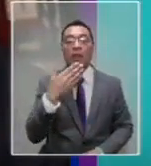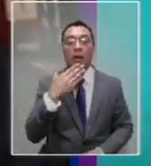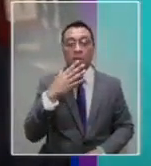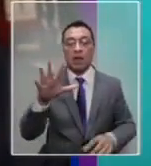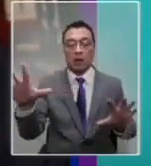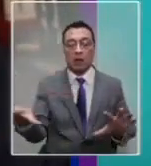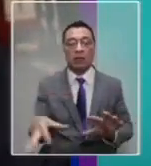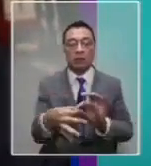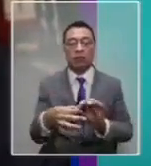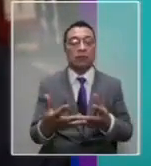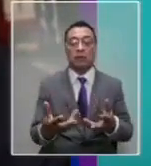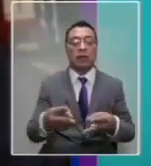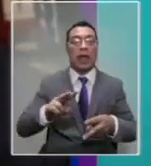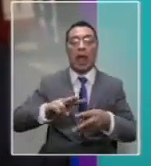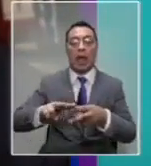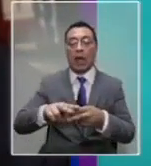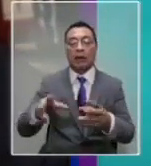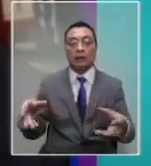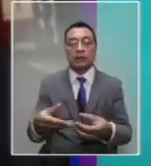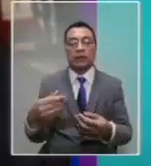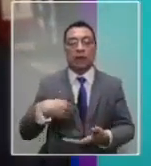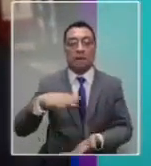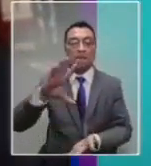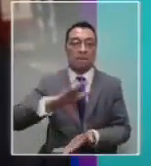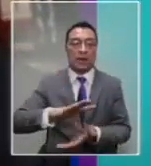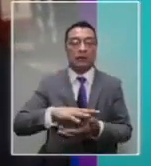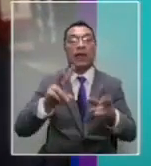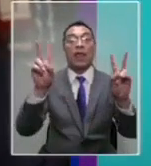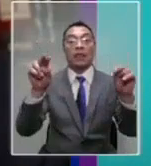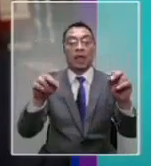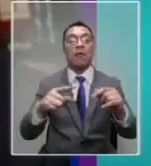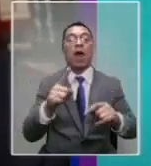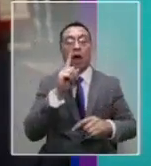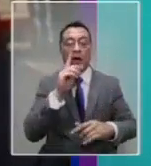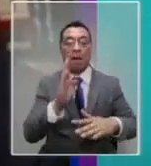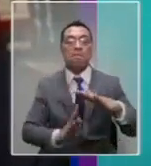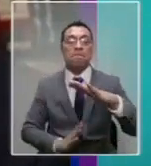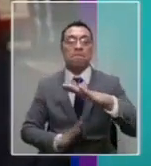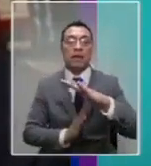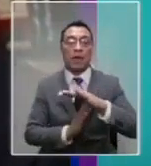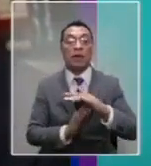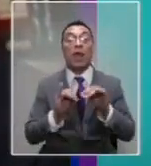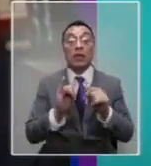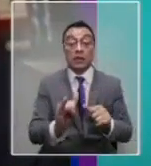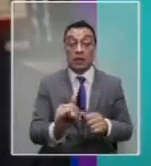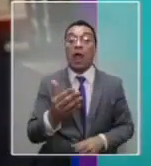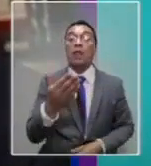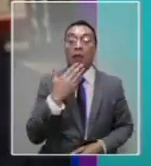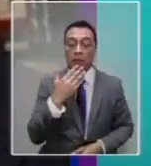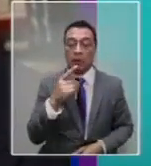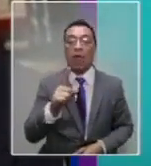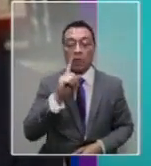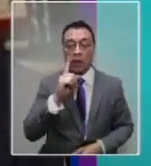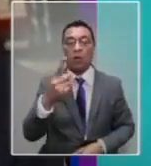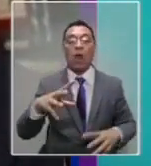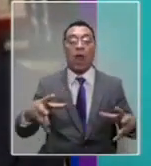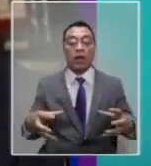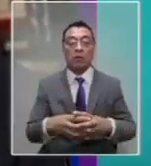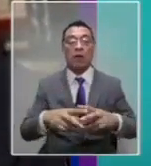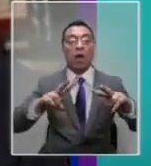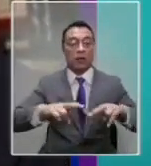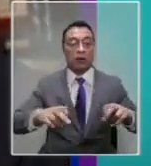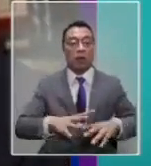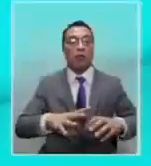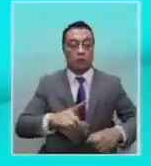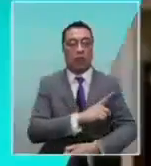parte del quehacer, ¿no es cierto?, de nuestro país, de los temas que tenemos pendientes, y ahí también tenemos un equipo de investigadores